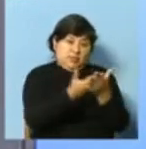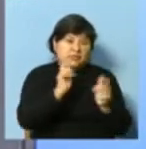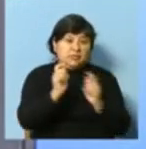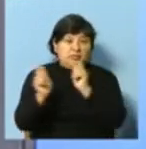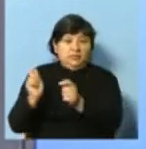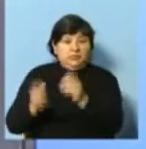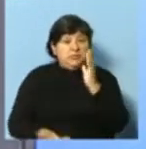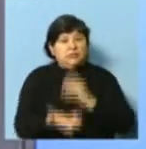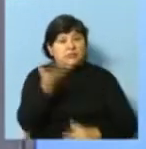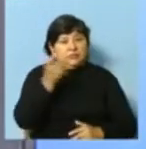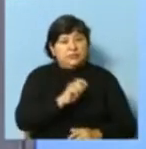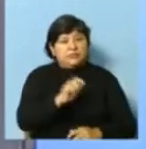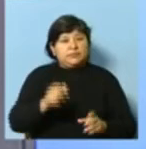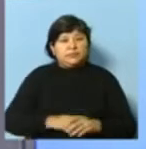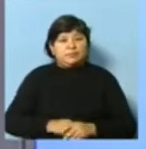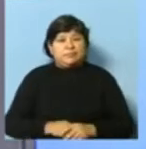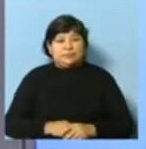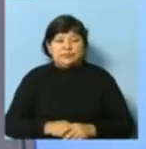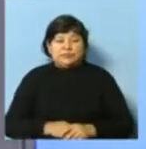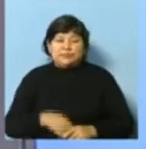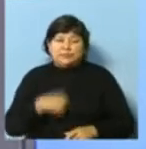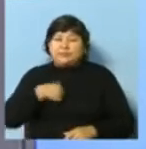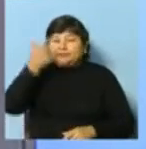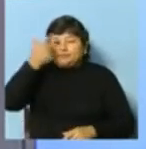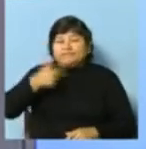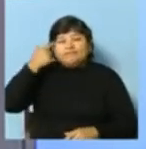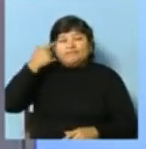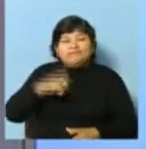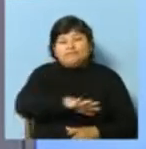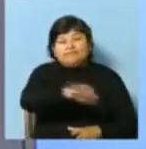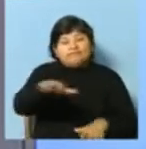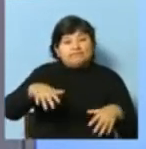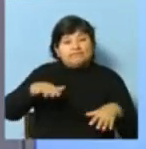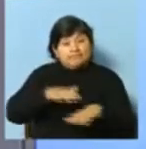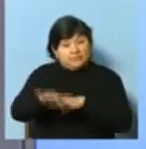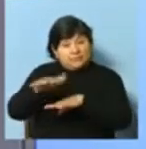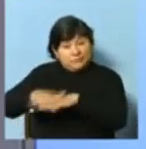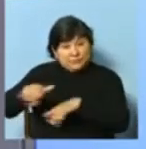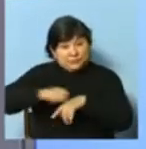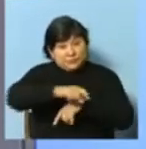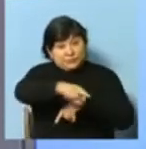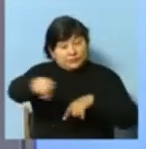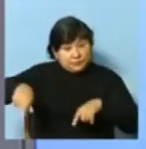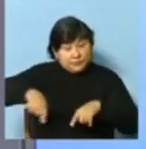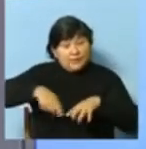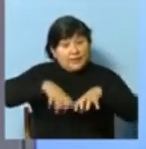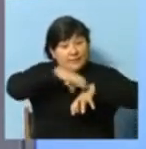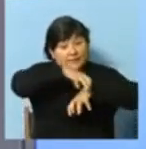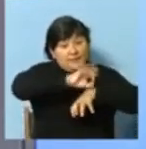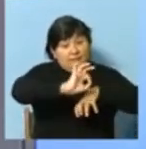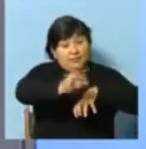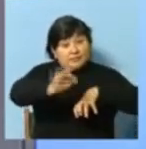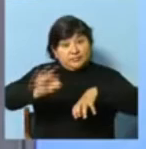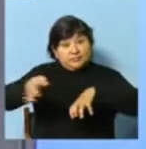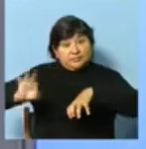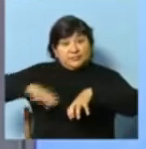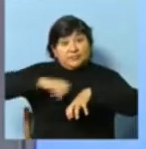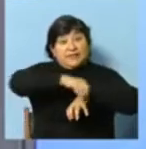cuando yo diría de los barrios más periféricos y donde falta infraestructura y equipamientos diría